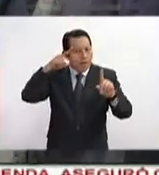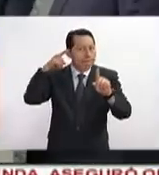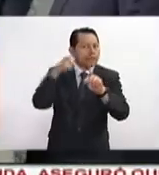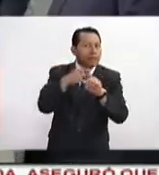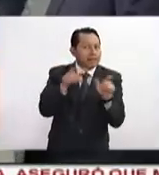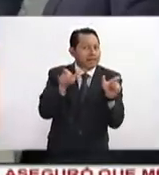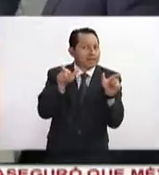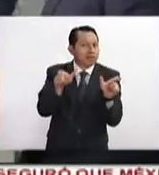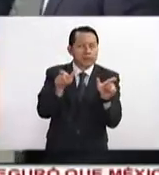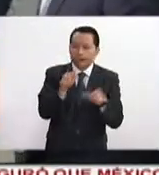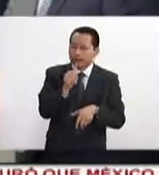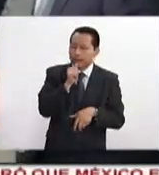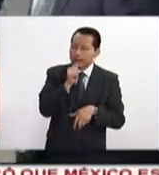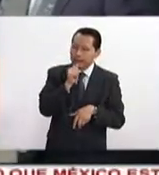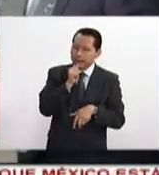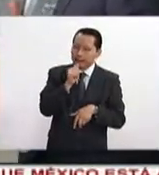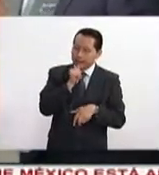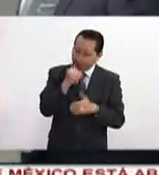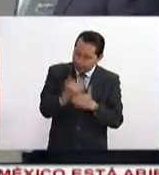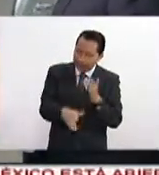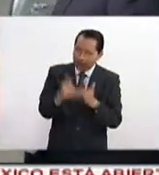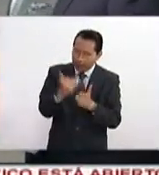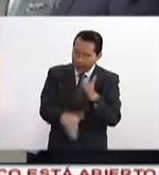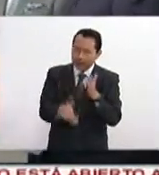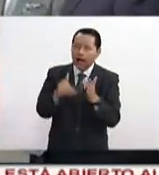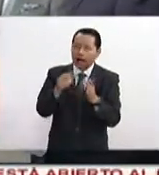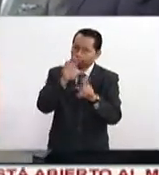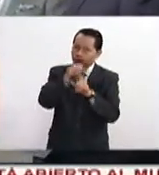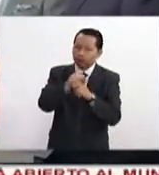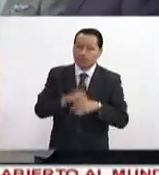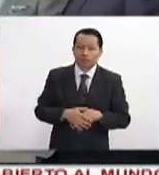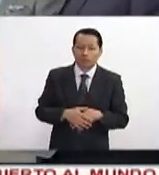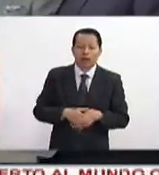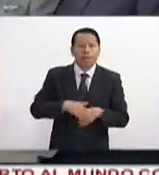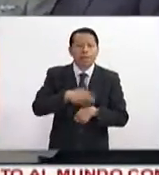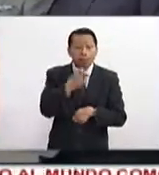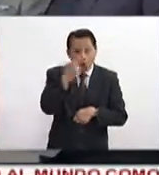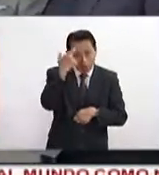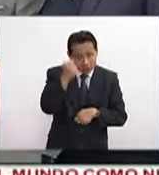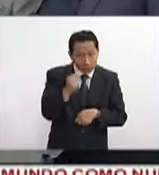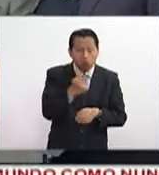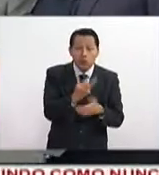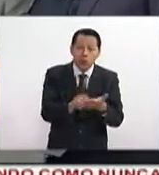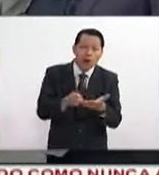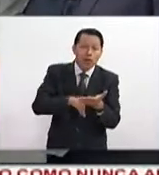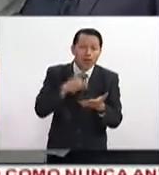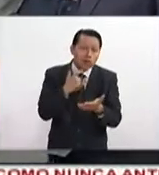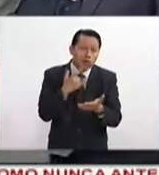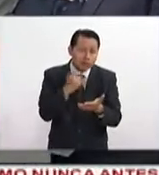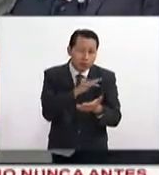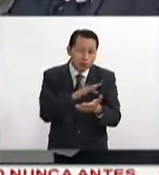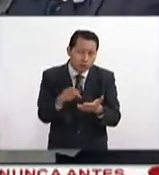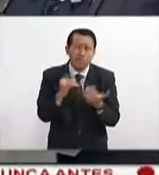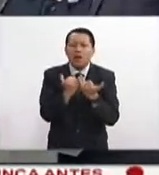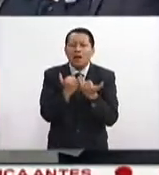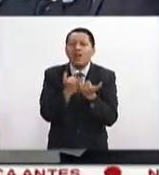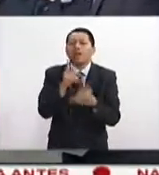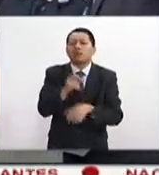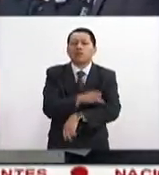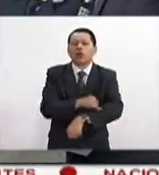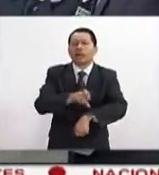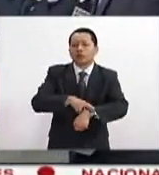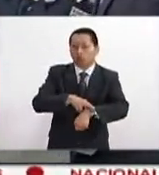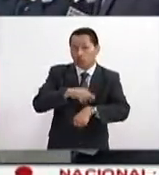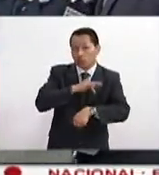seguridad. Por esa razón, debemos redoblar esfuerzos para prevenir el delito, mejorar la coordinación